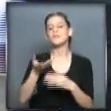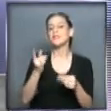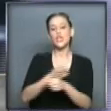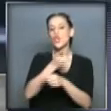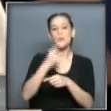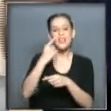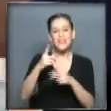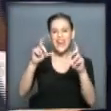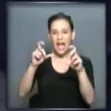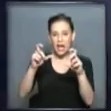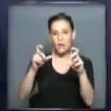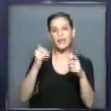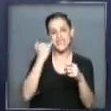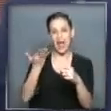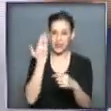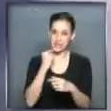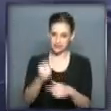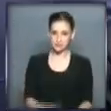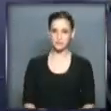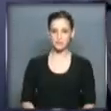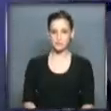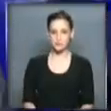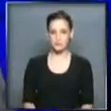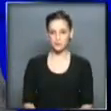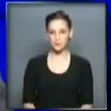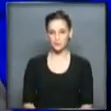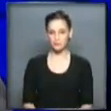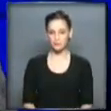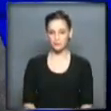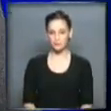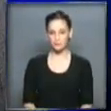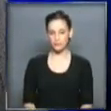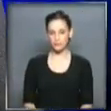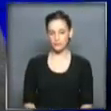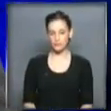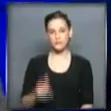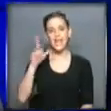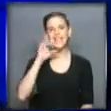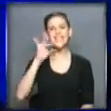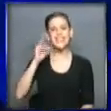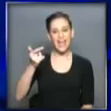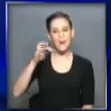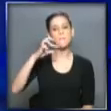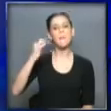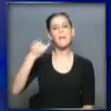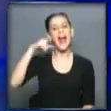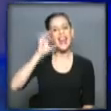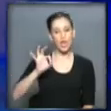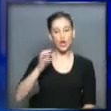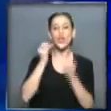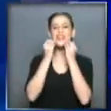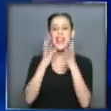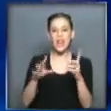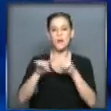cámaras vecinas ya mencionadas. Lidia Papaleo declaró en la causa